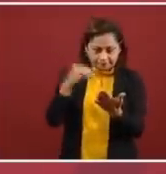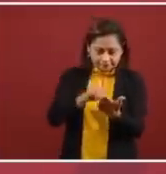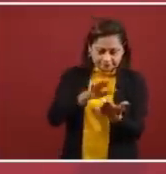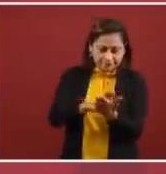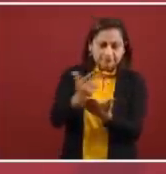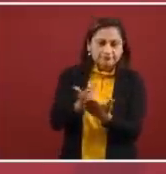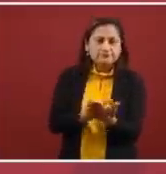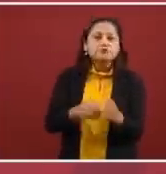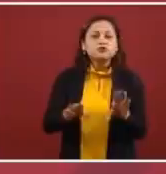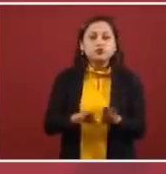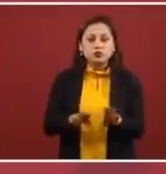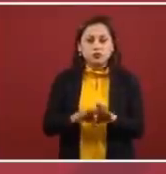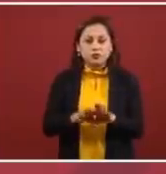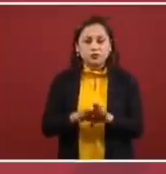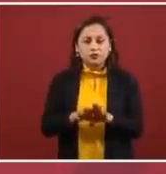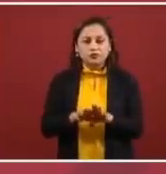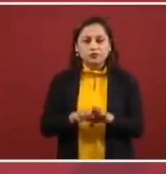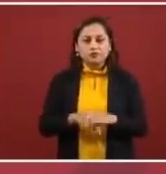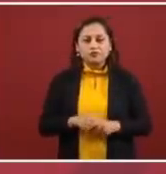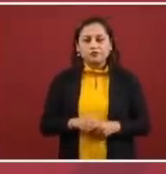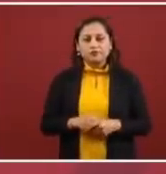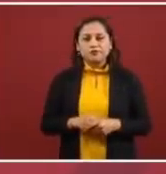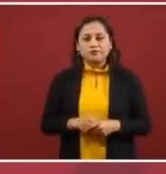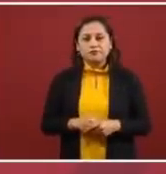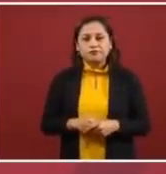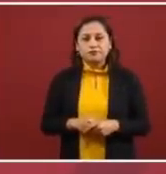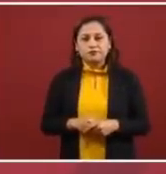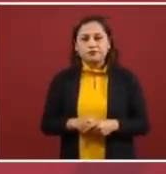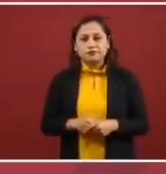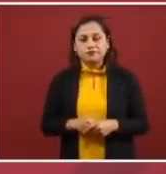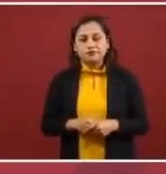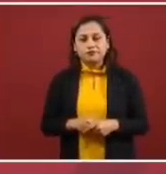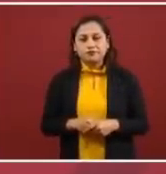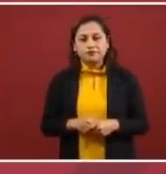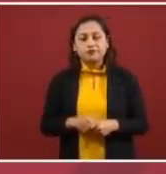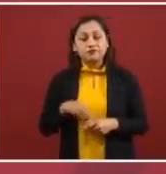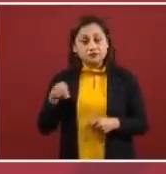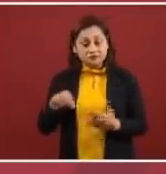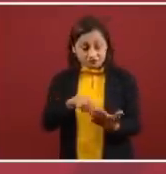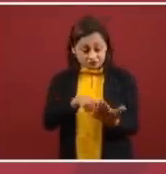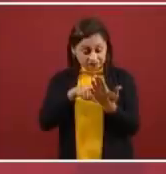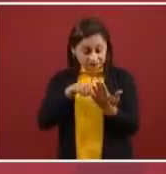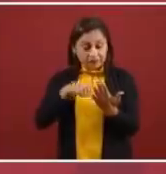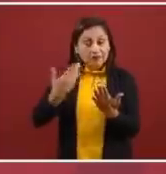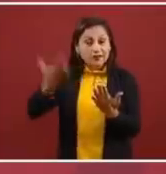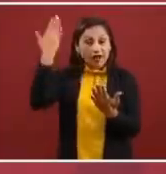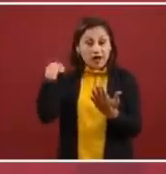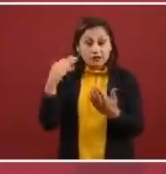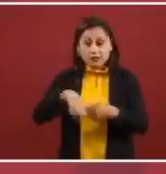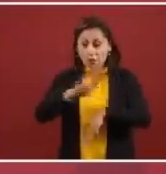de como fueron más siempre los muertos que